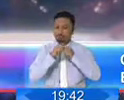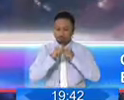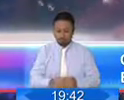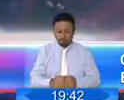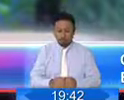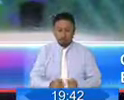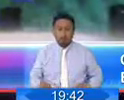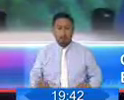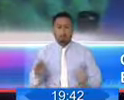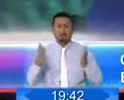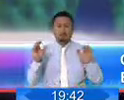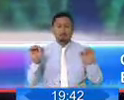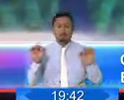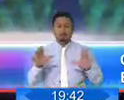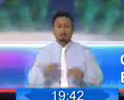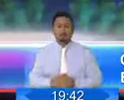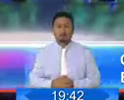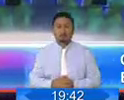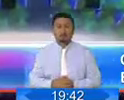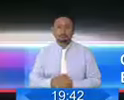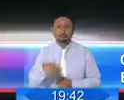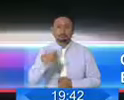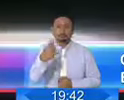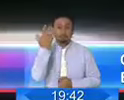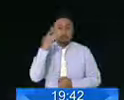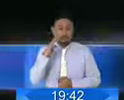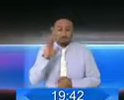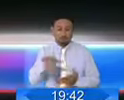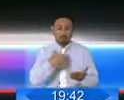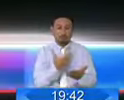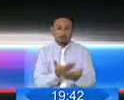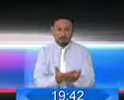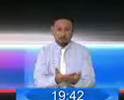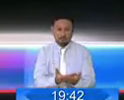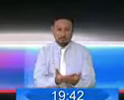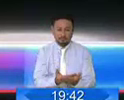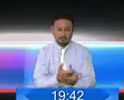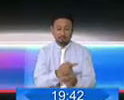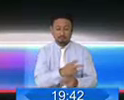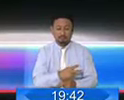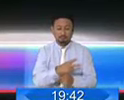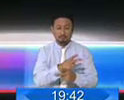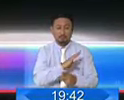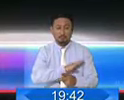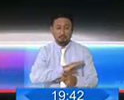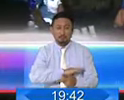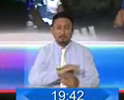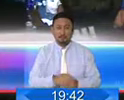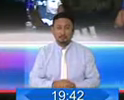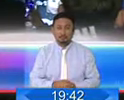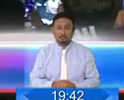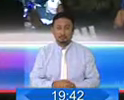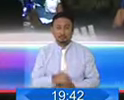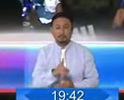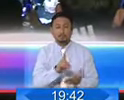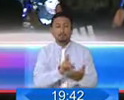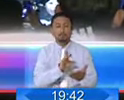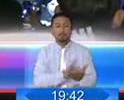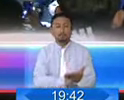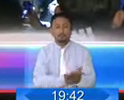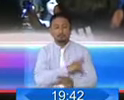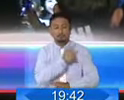institucionalizará este evento visual artístico. En los próximos días plantearé en el Consejo Metropolitano un proyecto